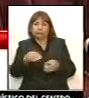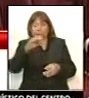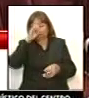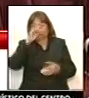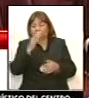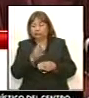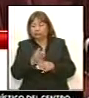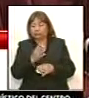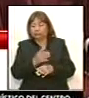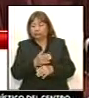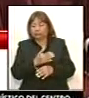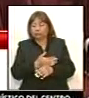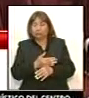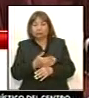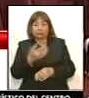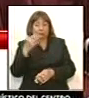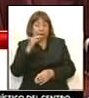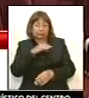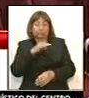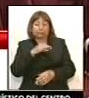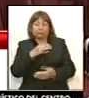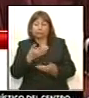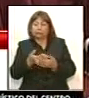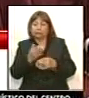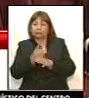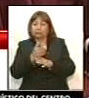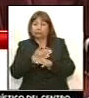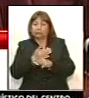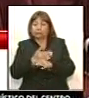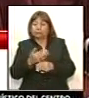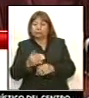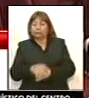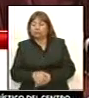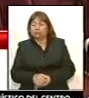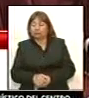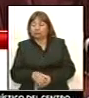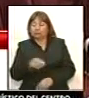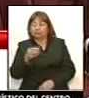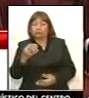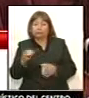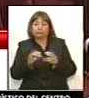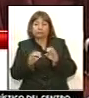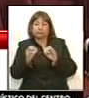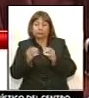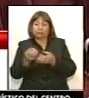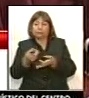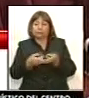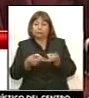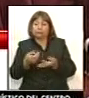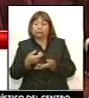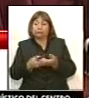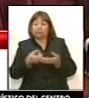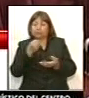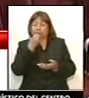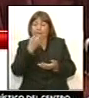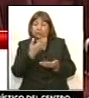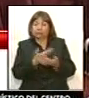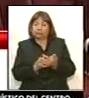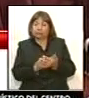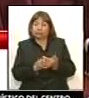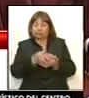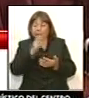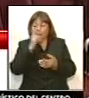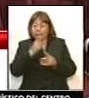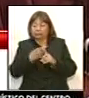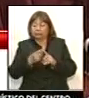adquirir para su bienestar, ¿no? Hay un crecimiento en PBI, hay reactivación económica, ¿no? Que le hace bien al país, pero